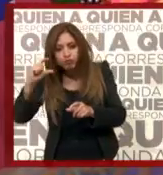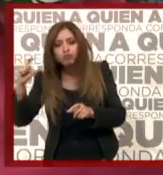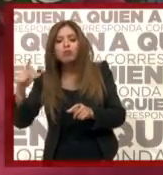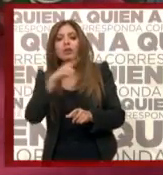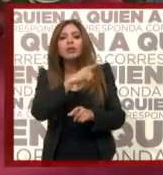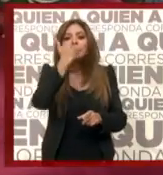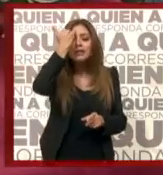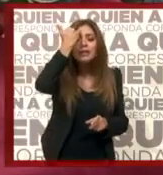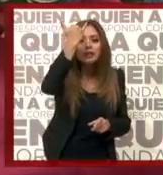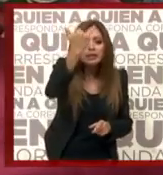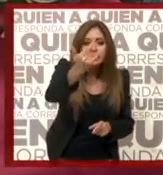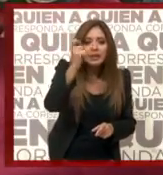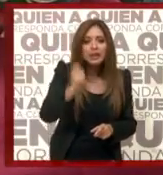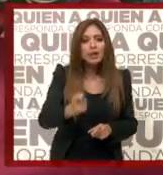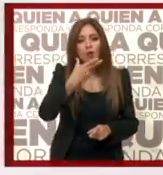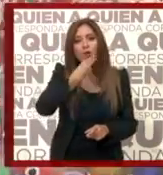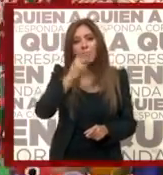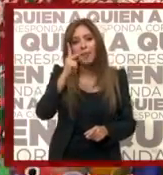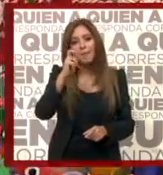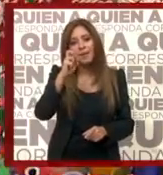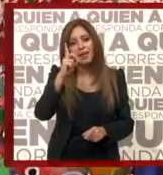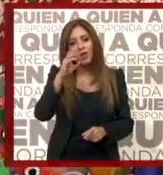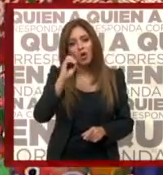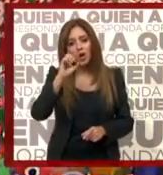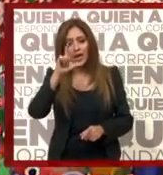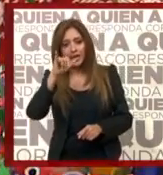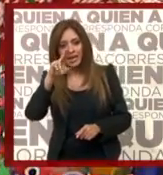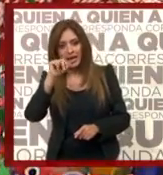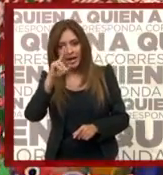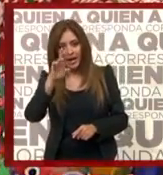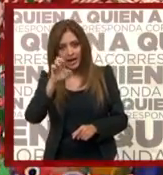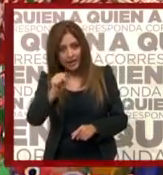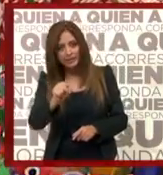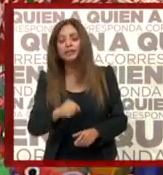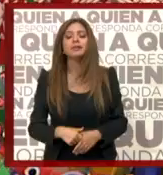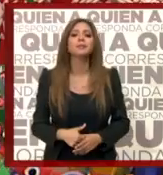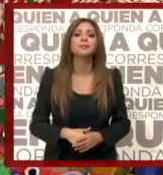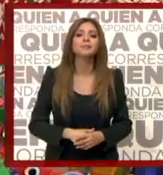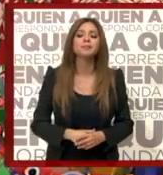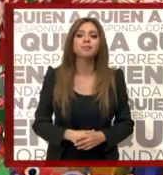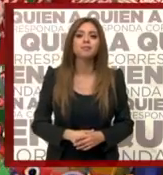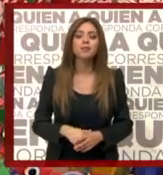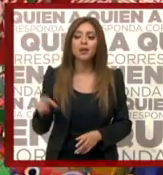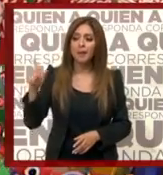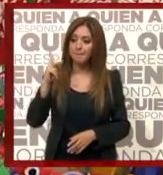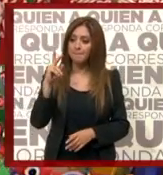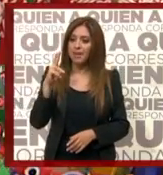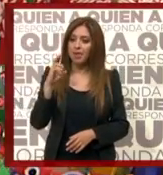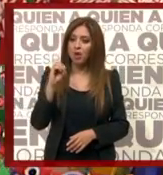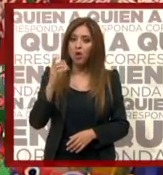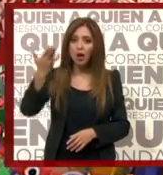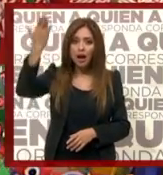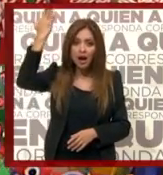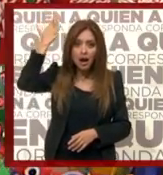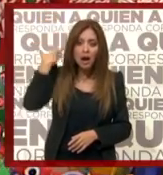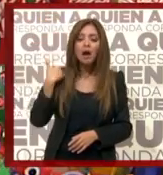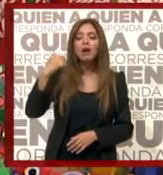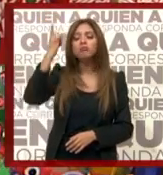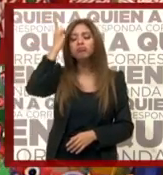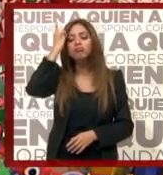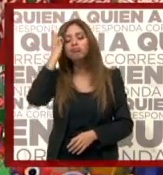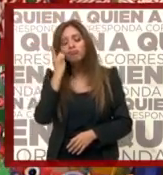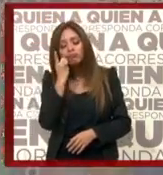ingenio de un señor llamado Pedro Linares. Él tuvo un sueño, o sea, cayó inconsciente y tuvo un sueño en el bosque y